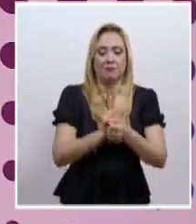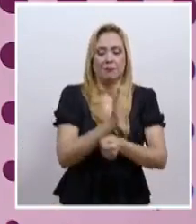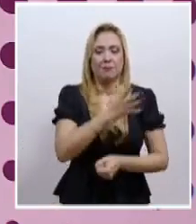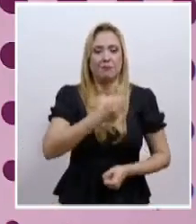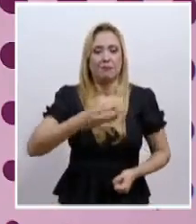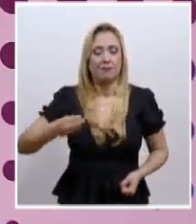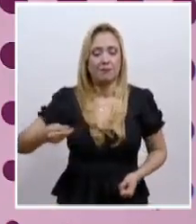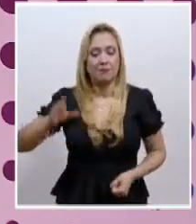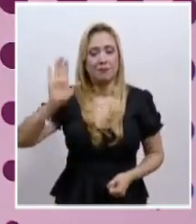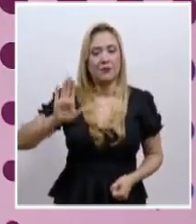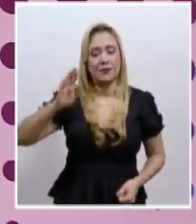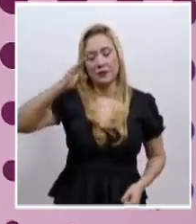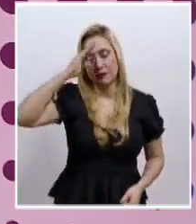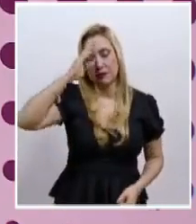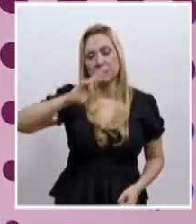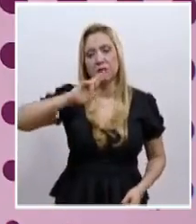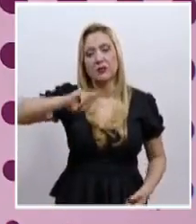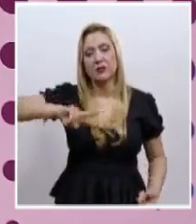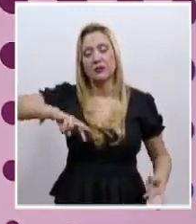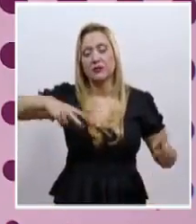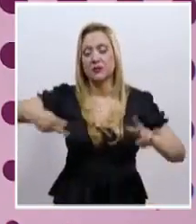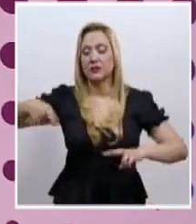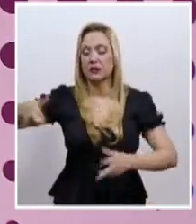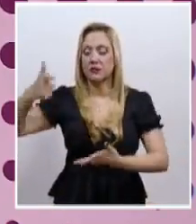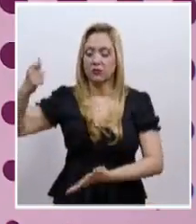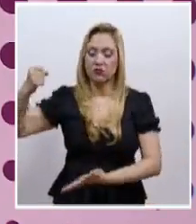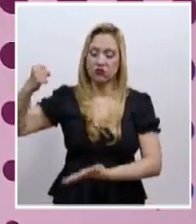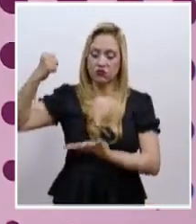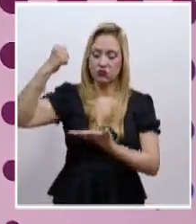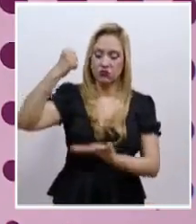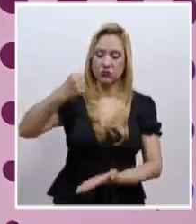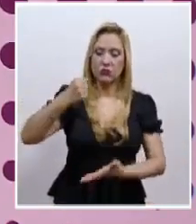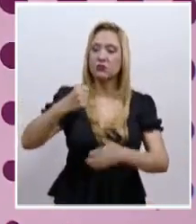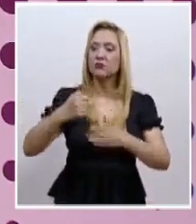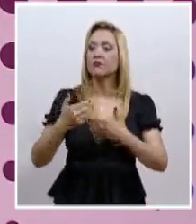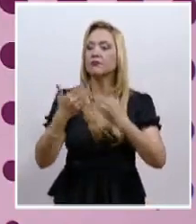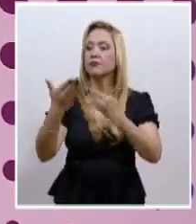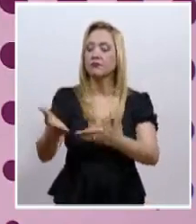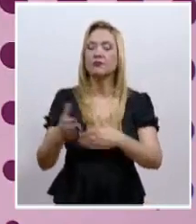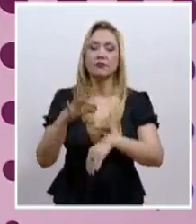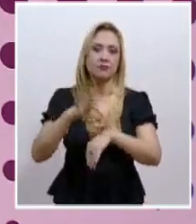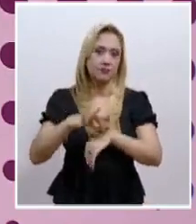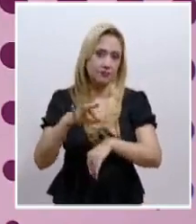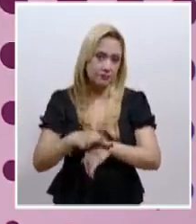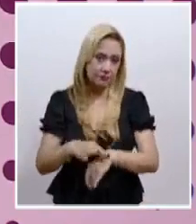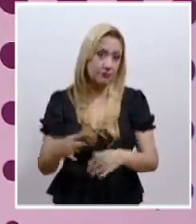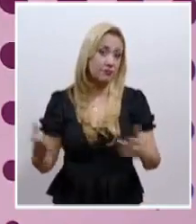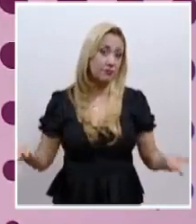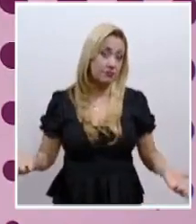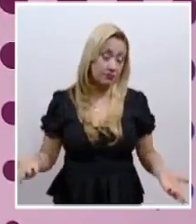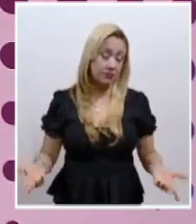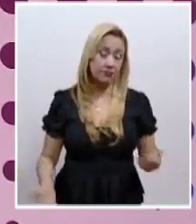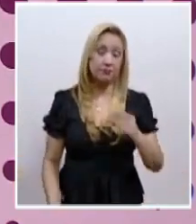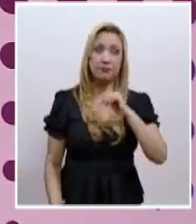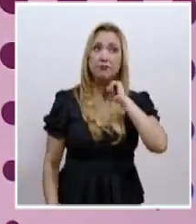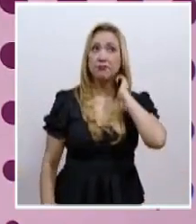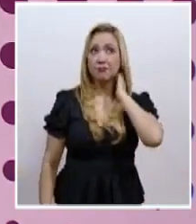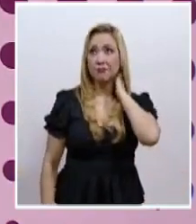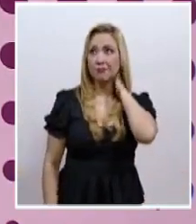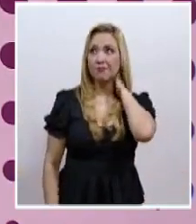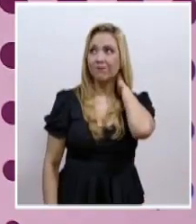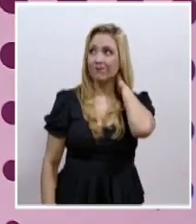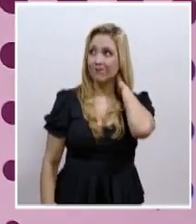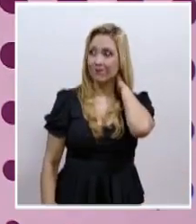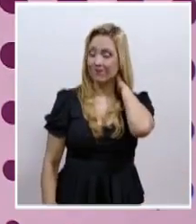todo, parecería mucho más interesante reservar esos montos a la protección de la salud, ¿no? Claro. No